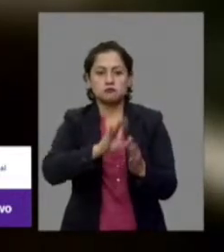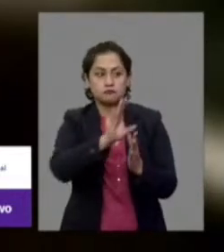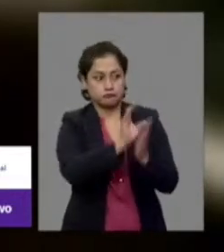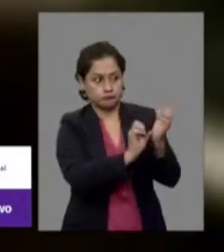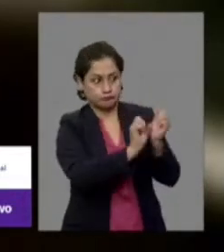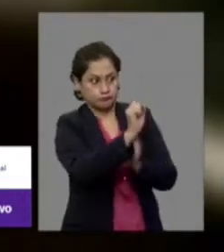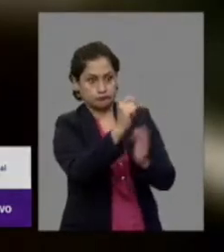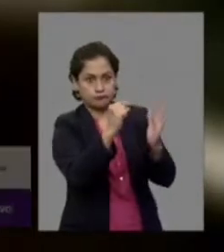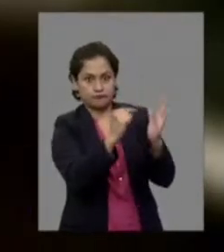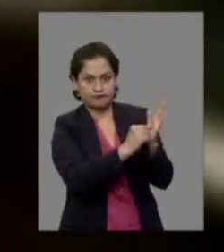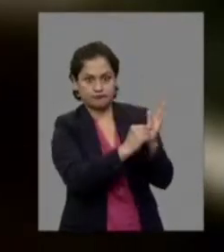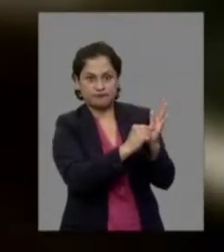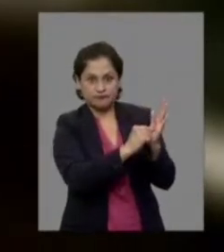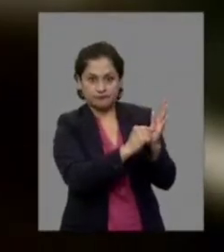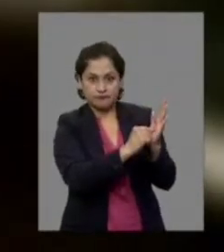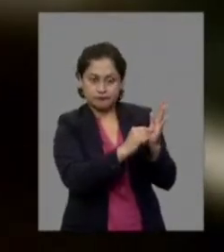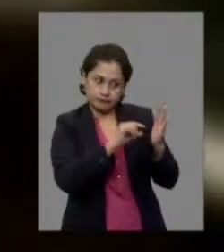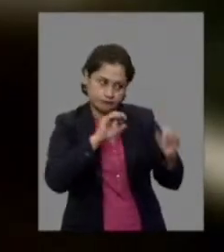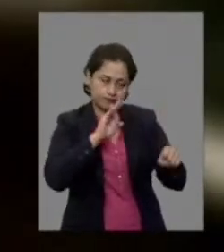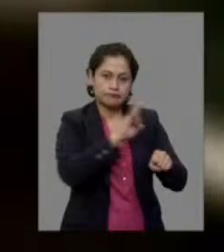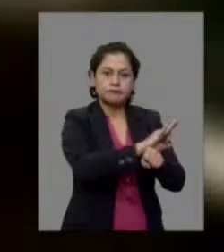Constitución, y desde luego